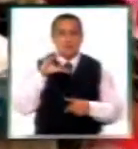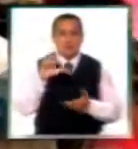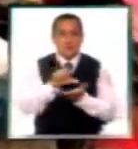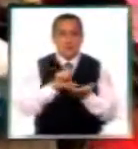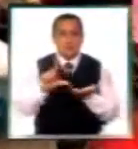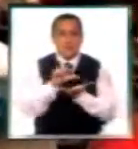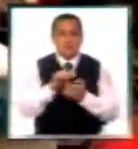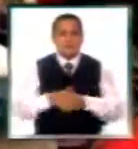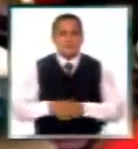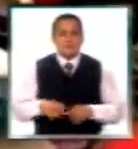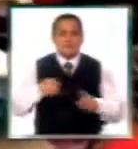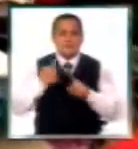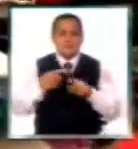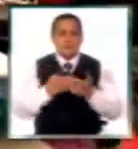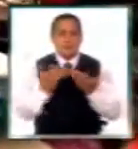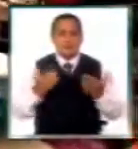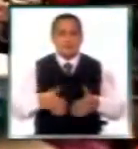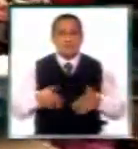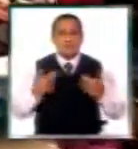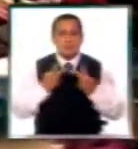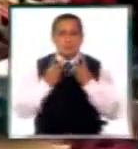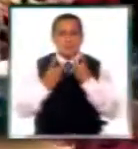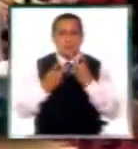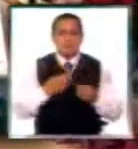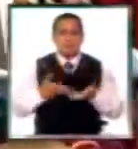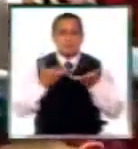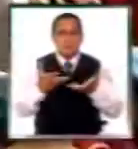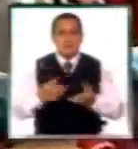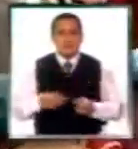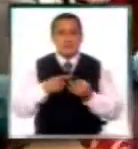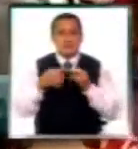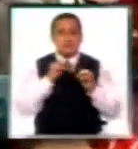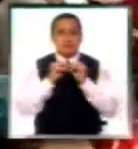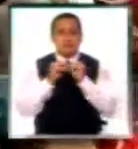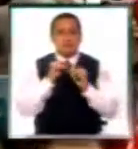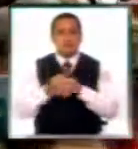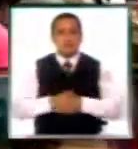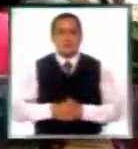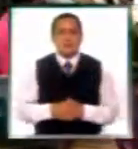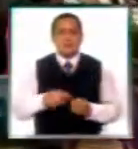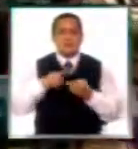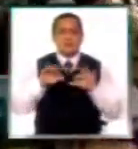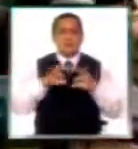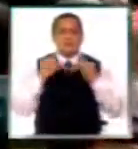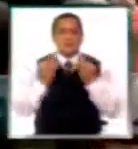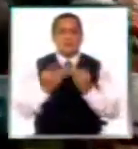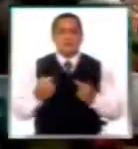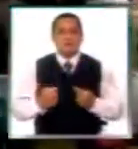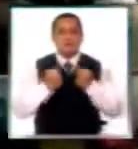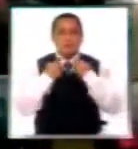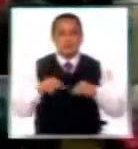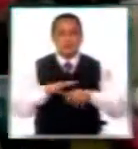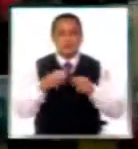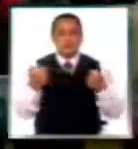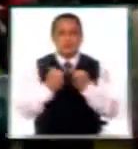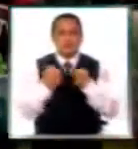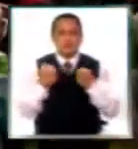Lucanamarca, hasta donde pues ha llegado para entregar las reparaciones a las familias víctimas